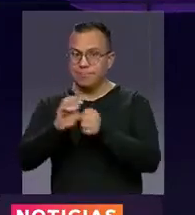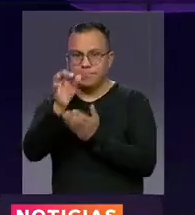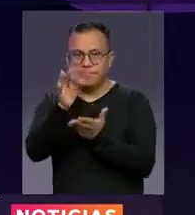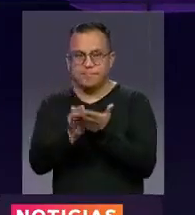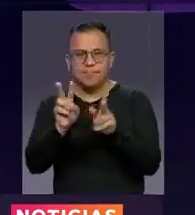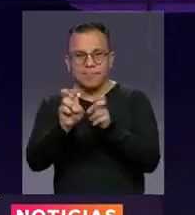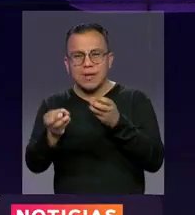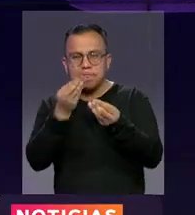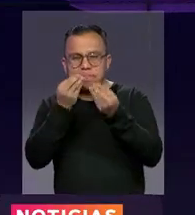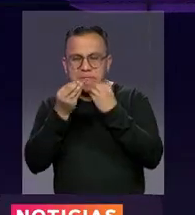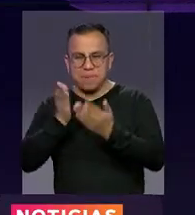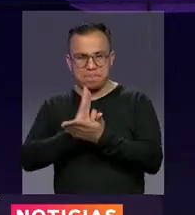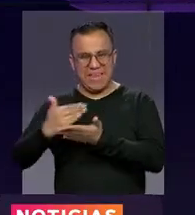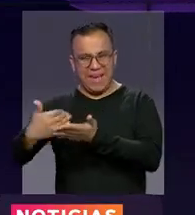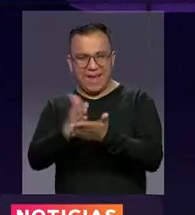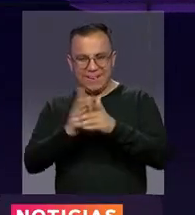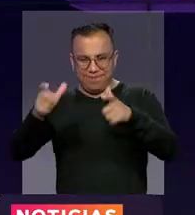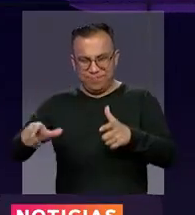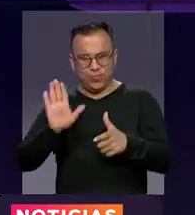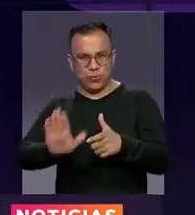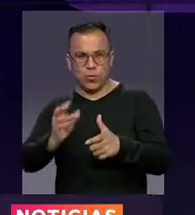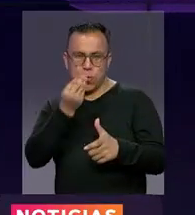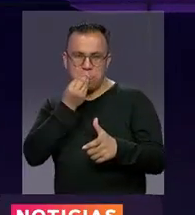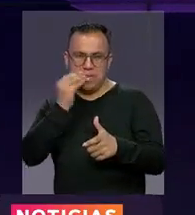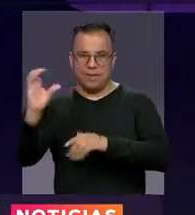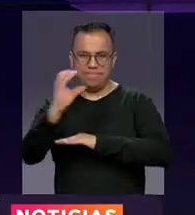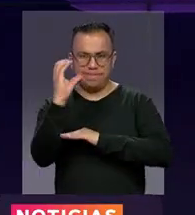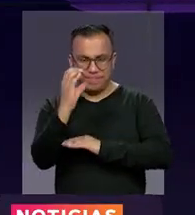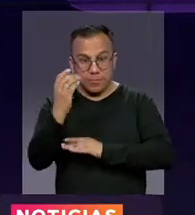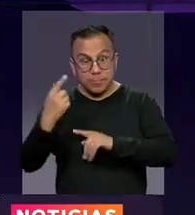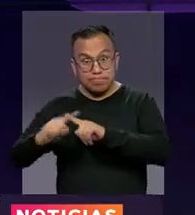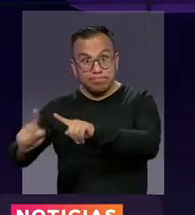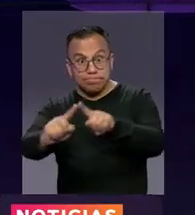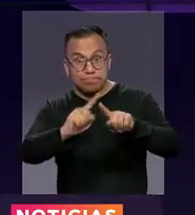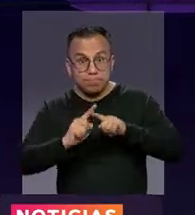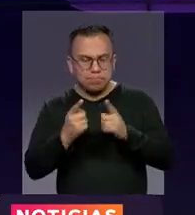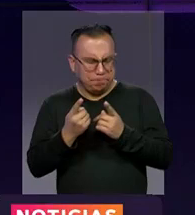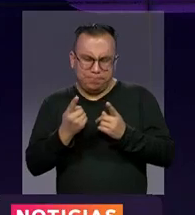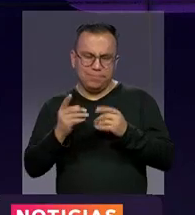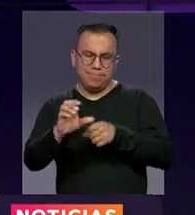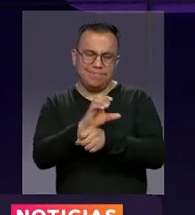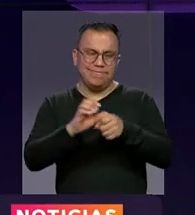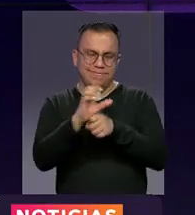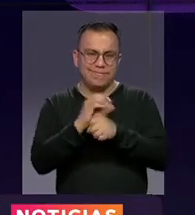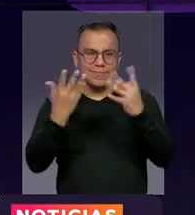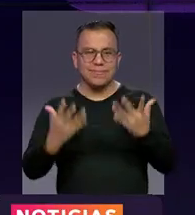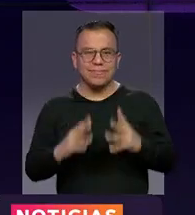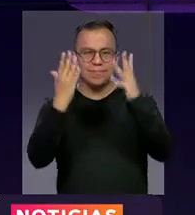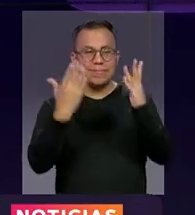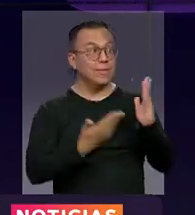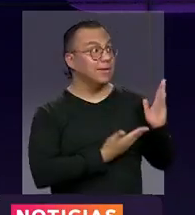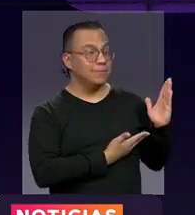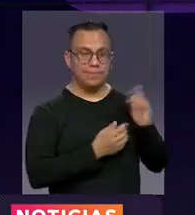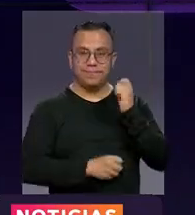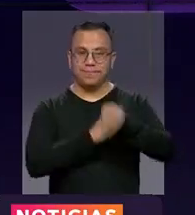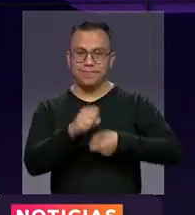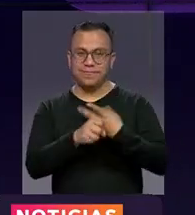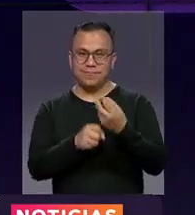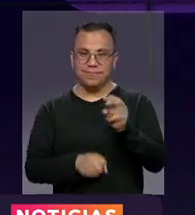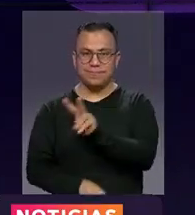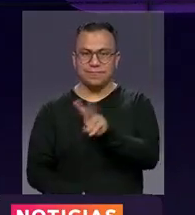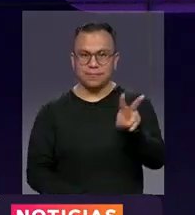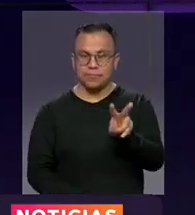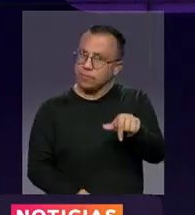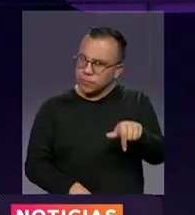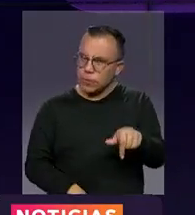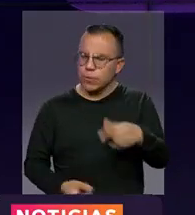Pues los amantes de la picada podrán disfrutar de una variedad de estos platos y sabores en toda la ciudad con la llegada del Fritanga Fest 2022.